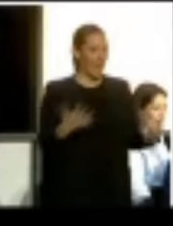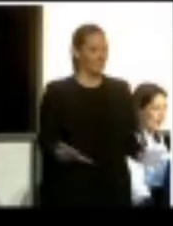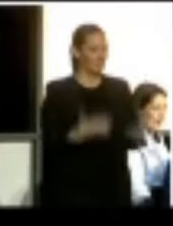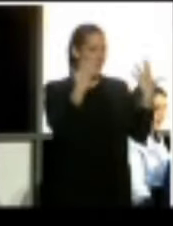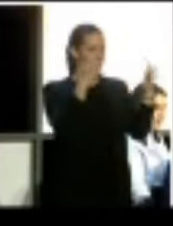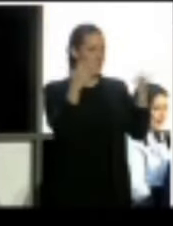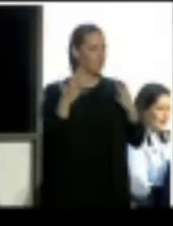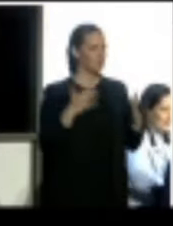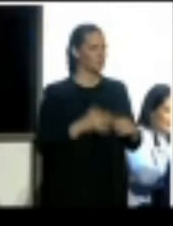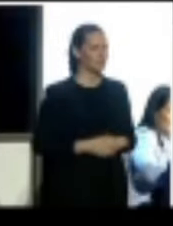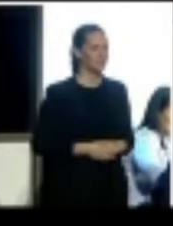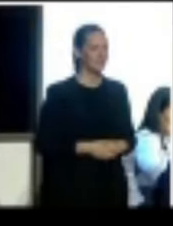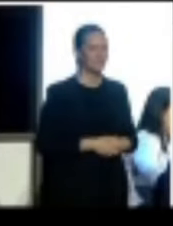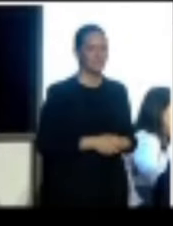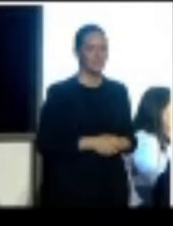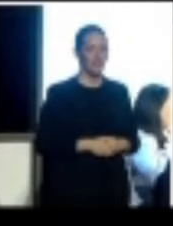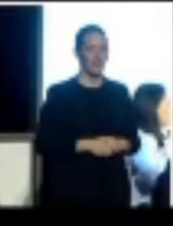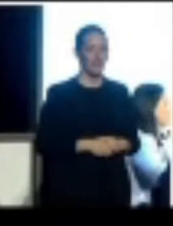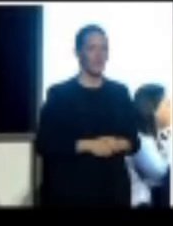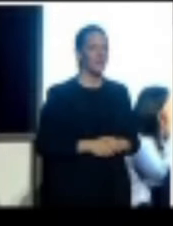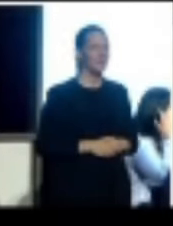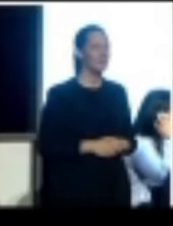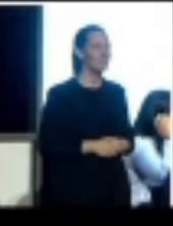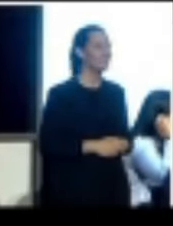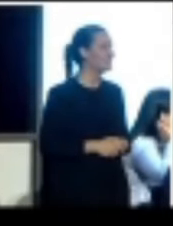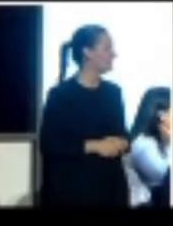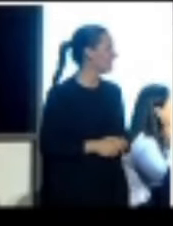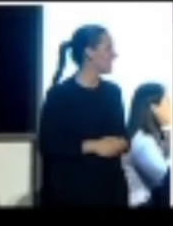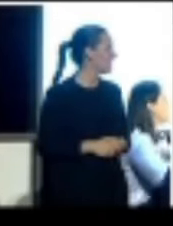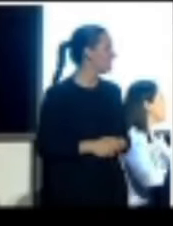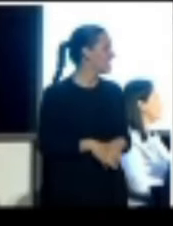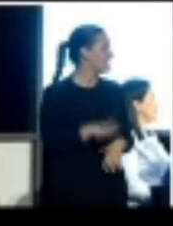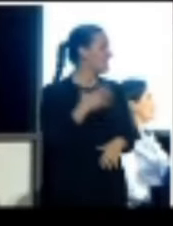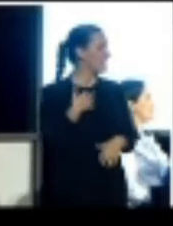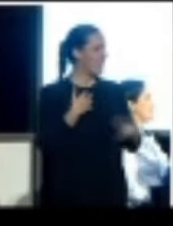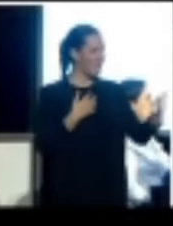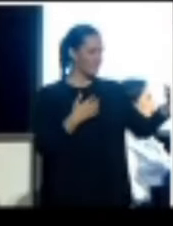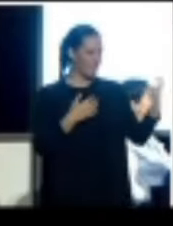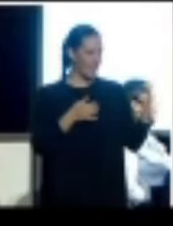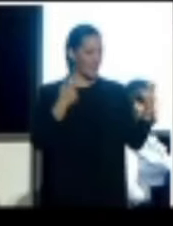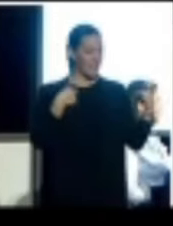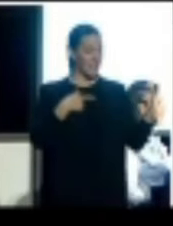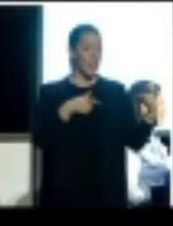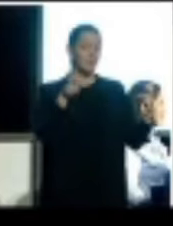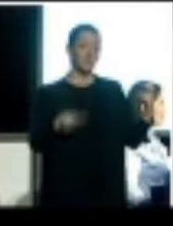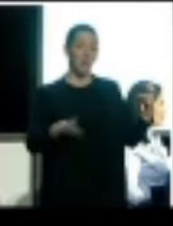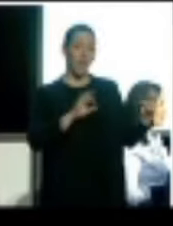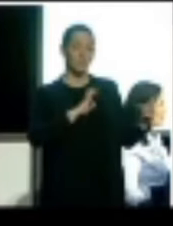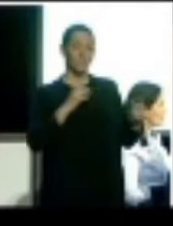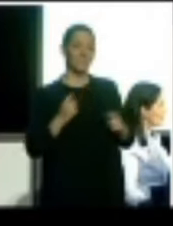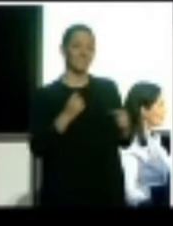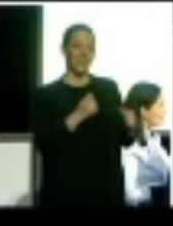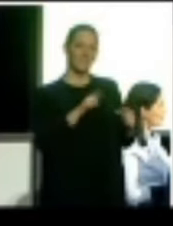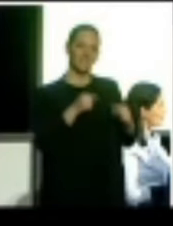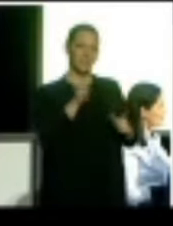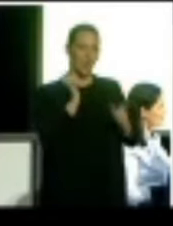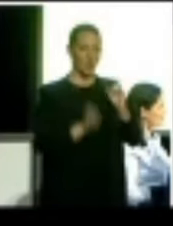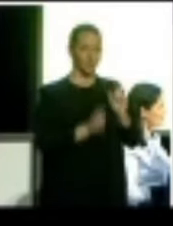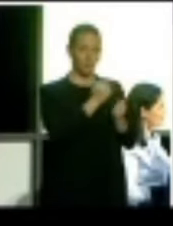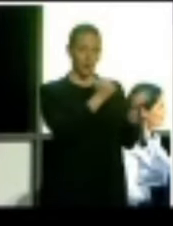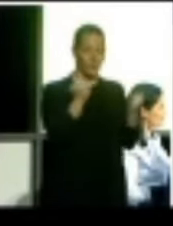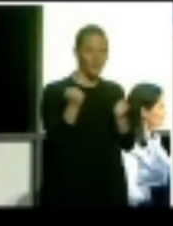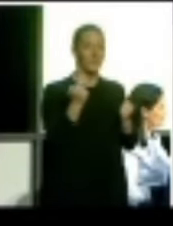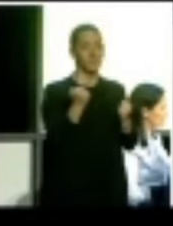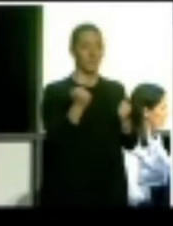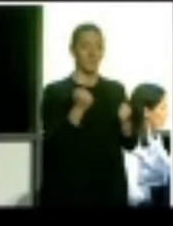Palacio de Congresos. La escalera de la izquierda se acerca ya para ocupar. Entrega medallas, siguiente autoridad. Intentamos